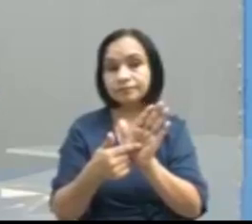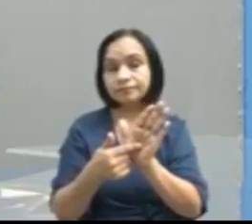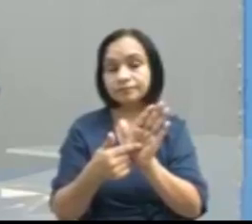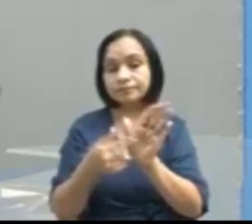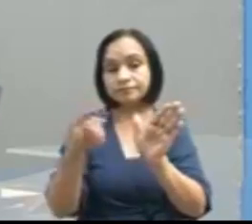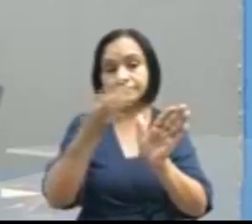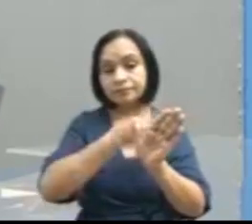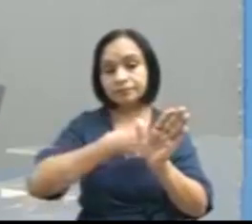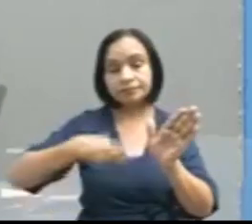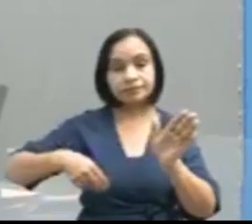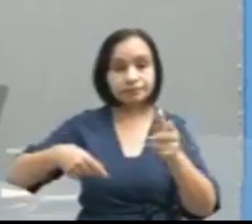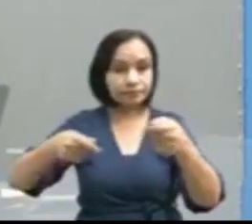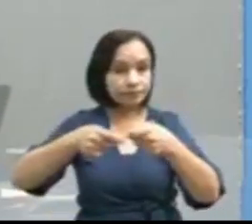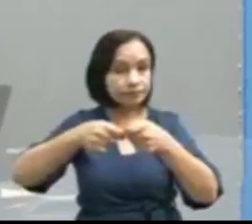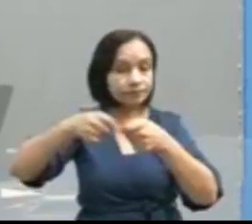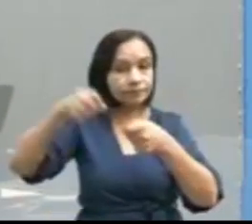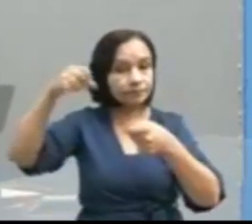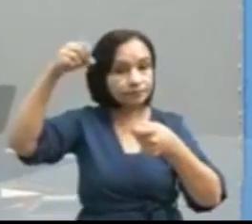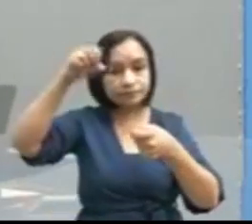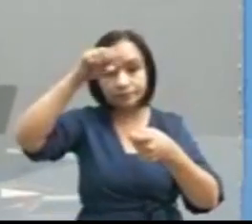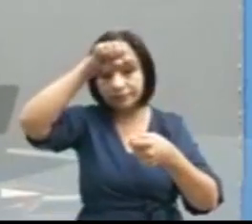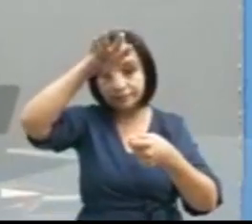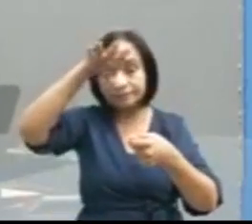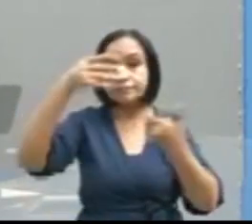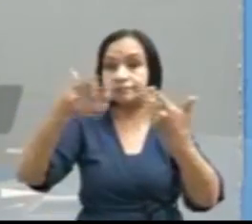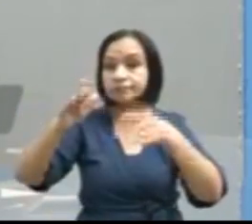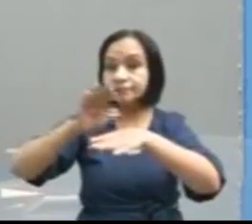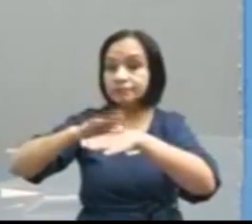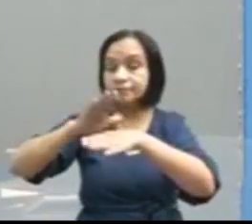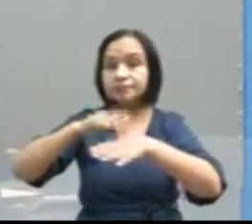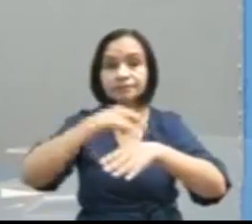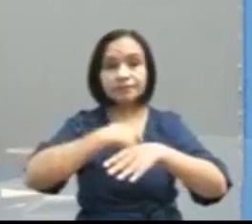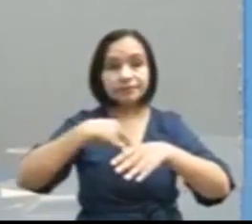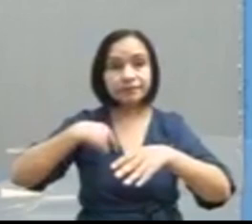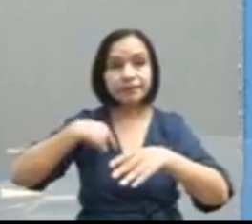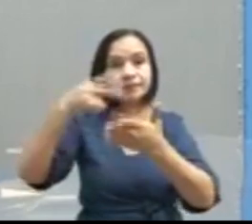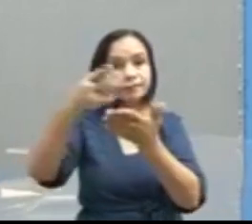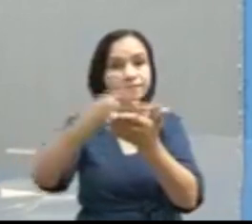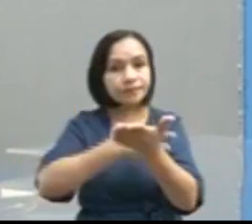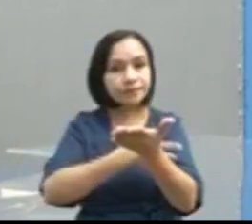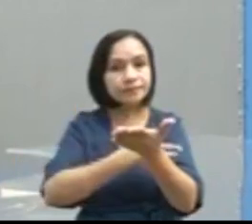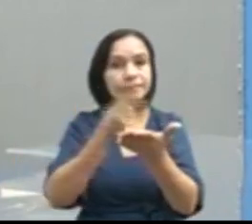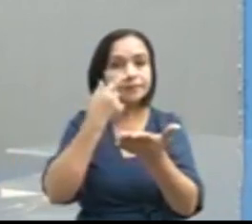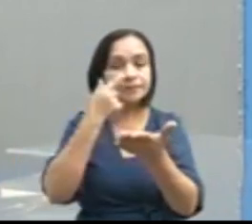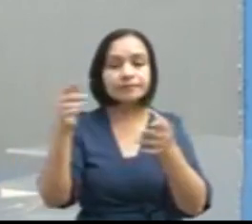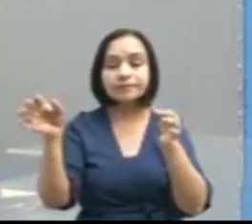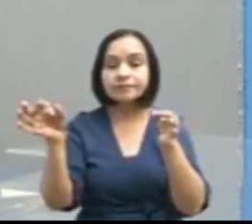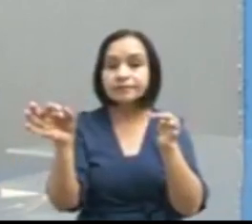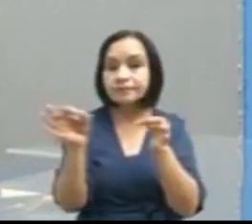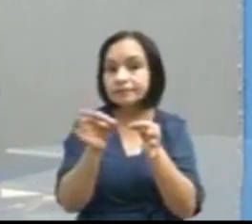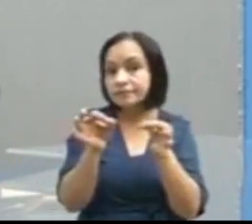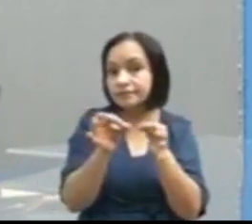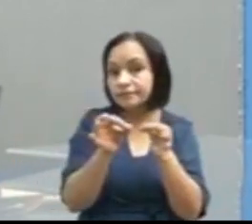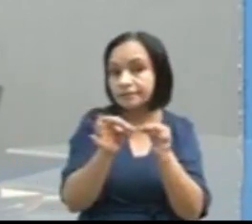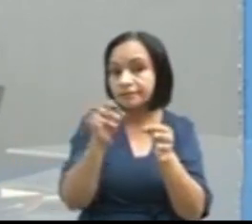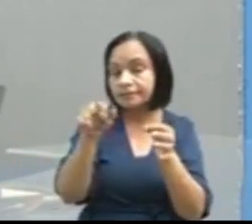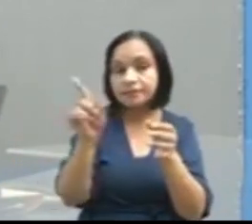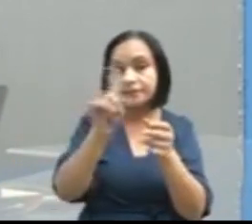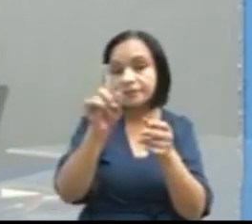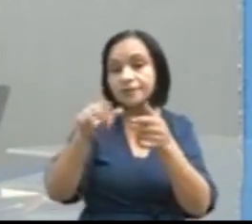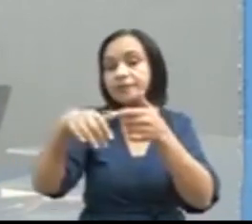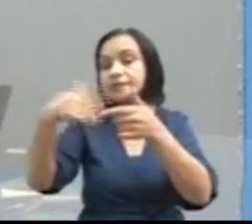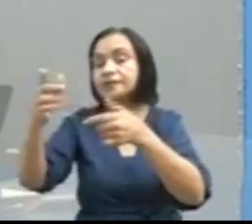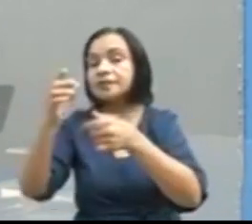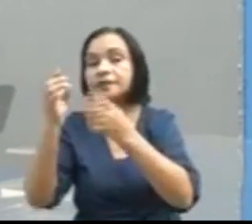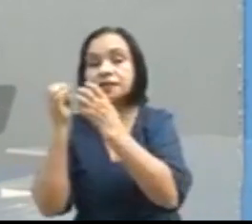Jennifer Martínez, diputada de la Asamblea Nacional, asegura que la reforma a la Ley de Estabilidad Energética busca la activación de la